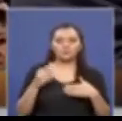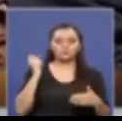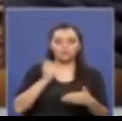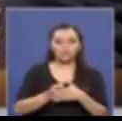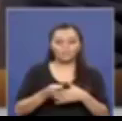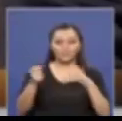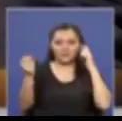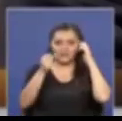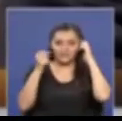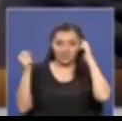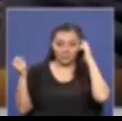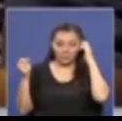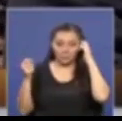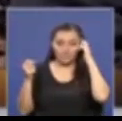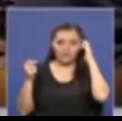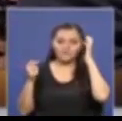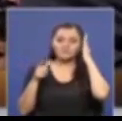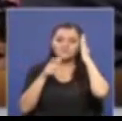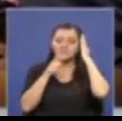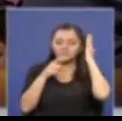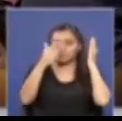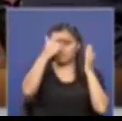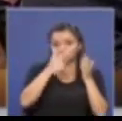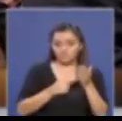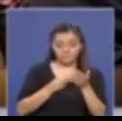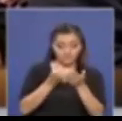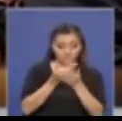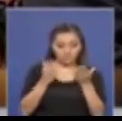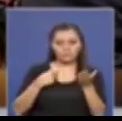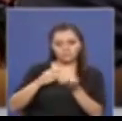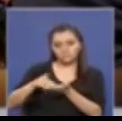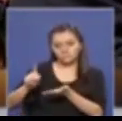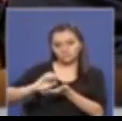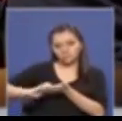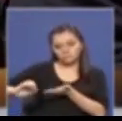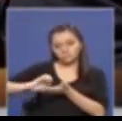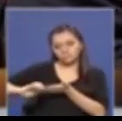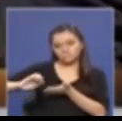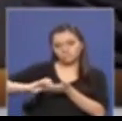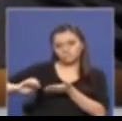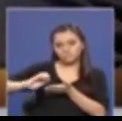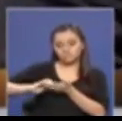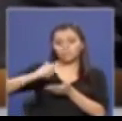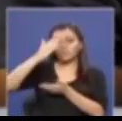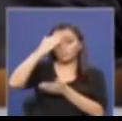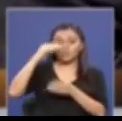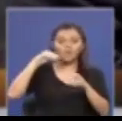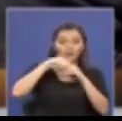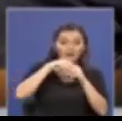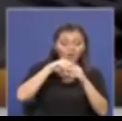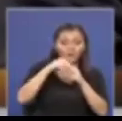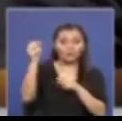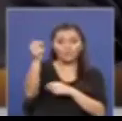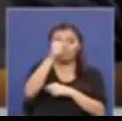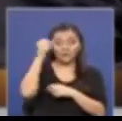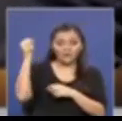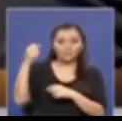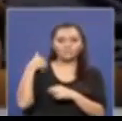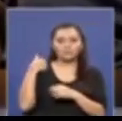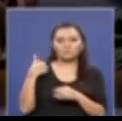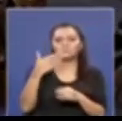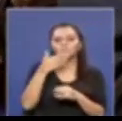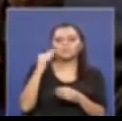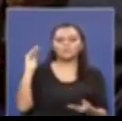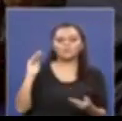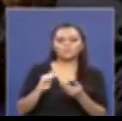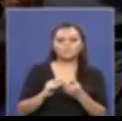la compra de las refrigeradoras. La diferencia lo paga el cliente, pero con el ahorro que le representa para el cliente, porque la refrigeradora, además de tener mejores